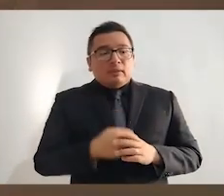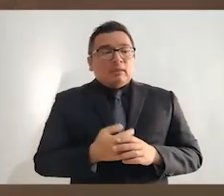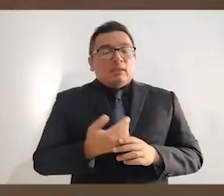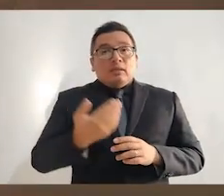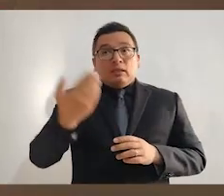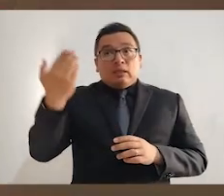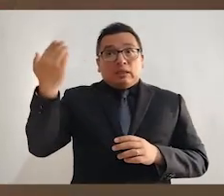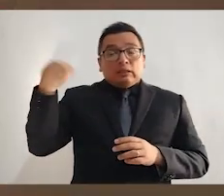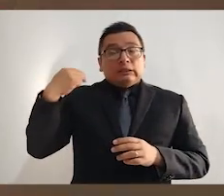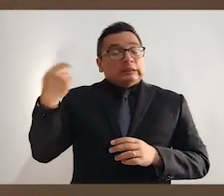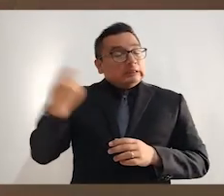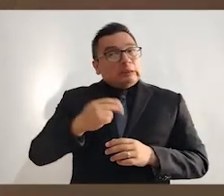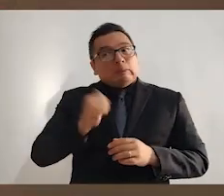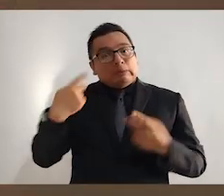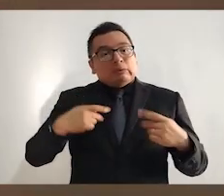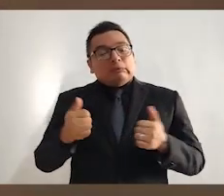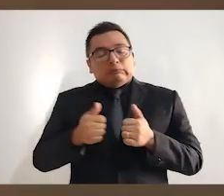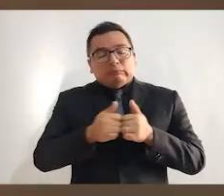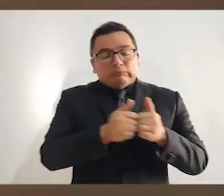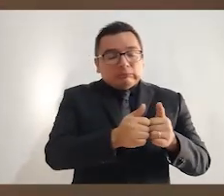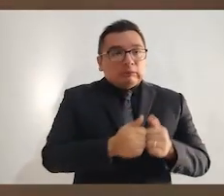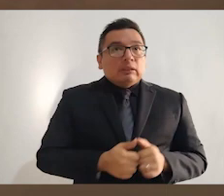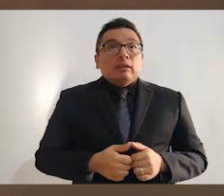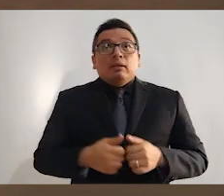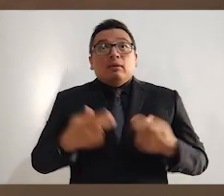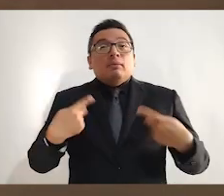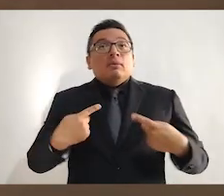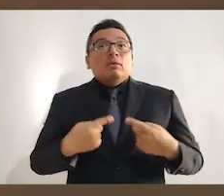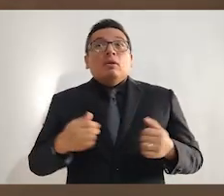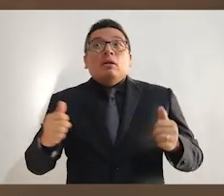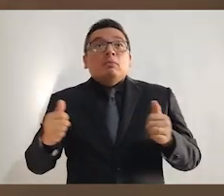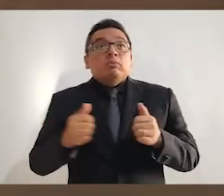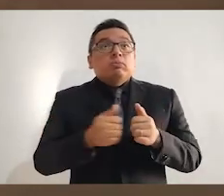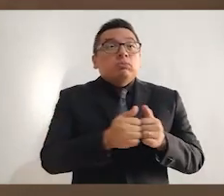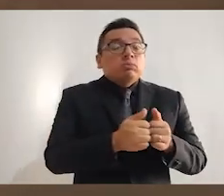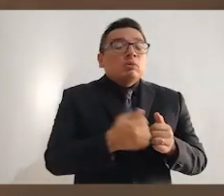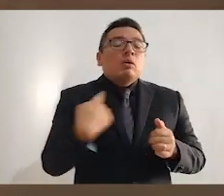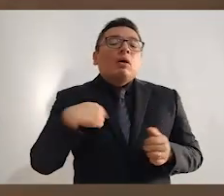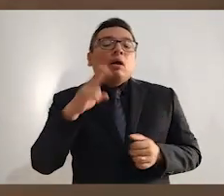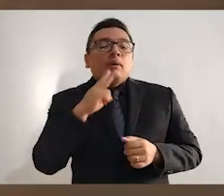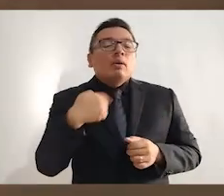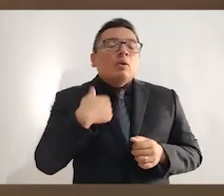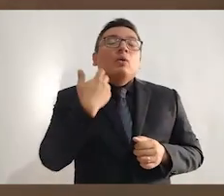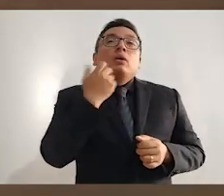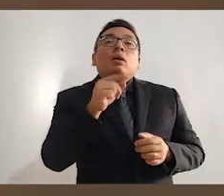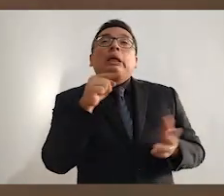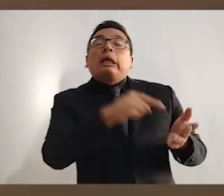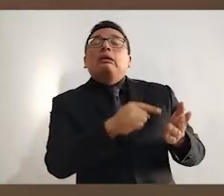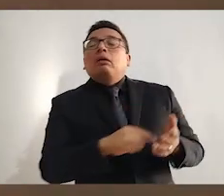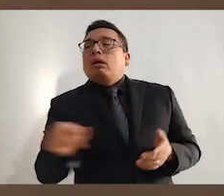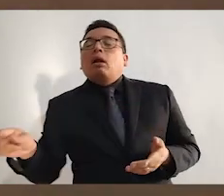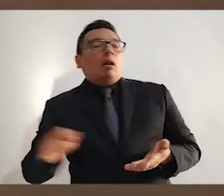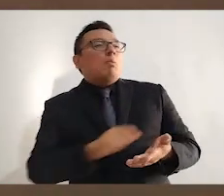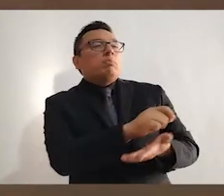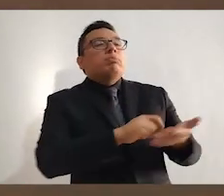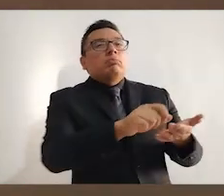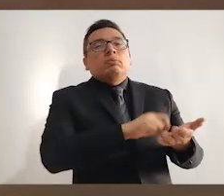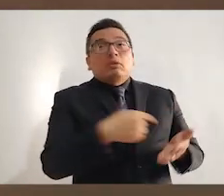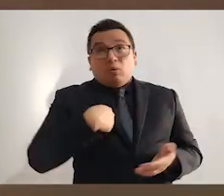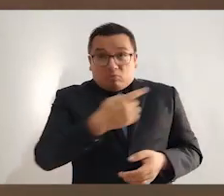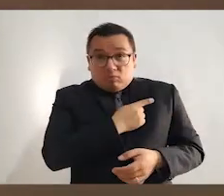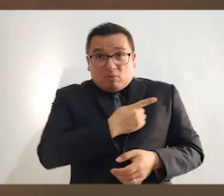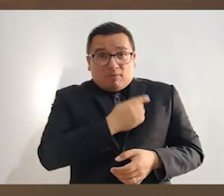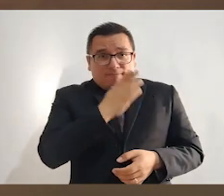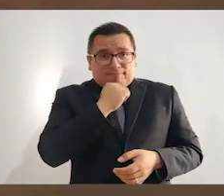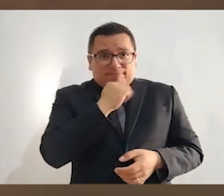que ir forzosamente acompañada y me tenía que acompañar la persona a votar y yo indicarle por quién quería votar, ¿no? Yo no podía hacerlo